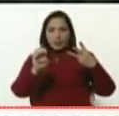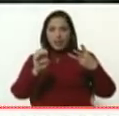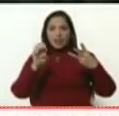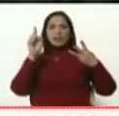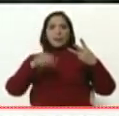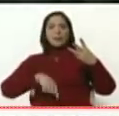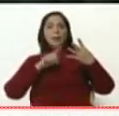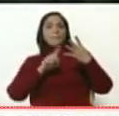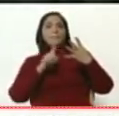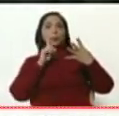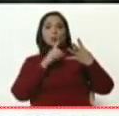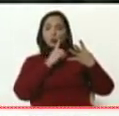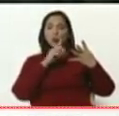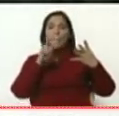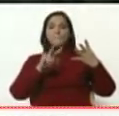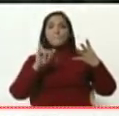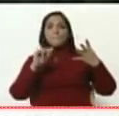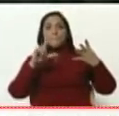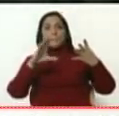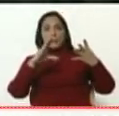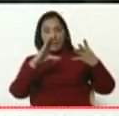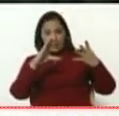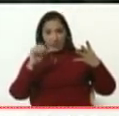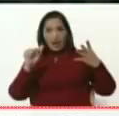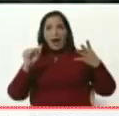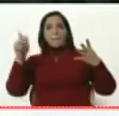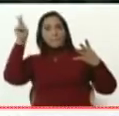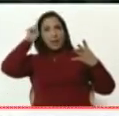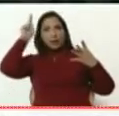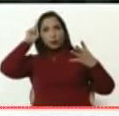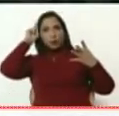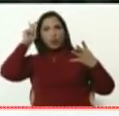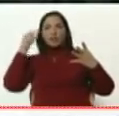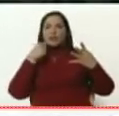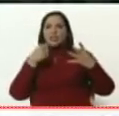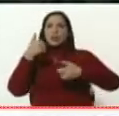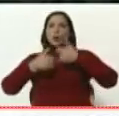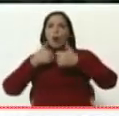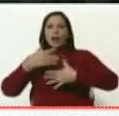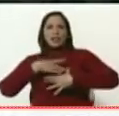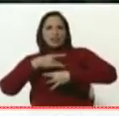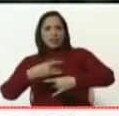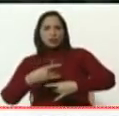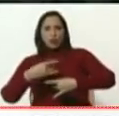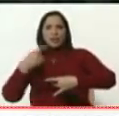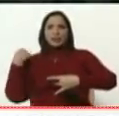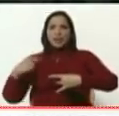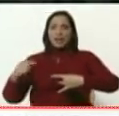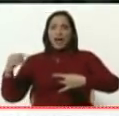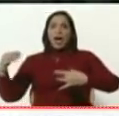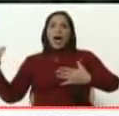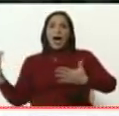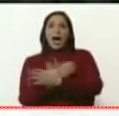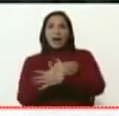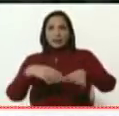Vilca Fernández en Perú y señala cuáles eran las intenciones que tenían al asaltar el